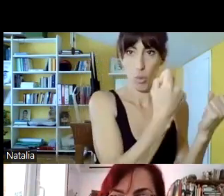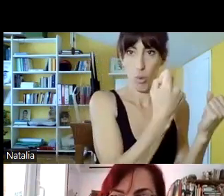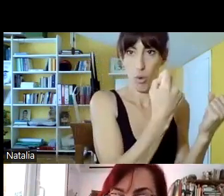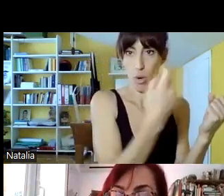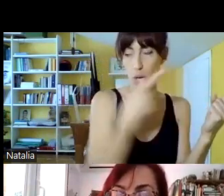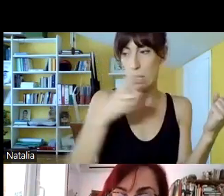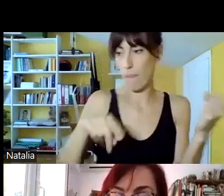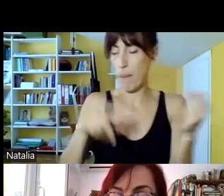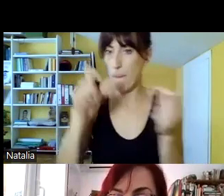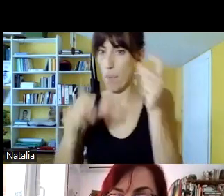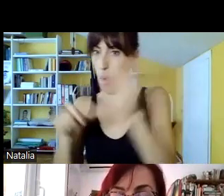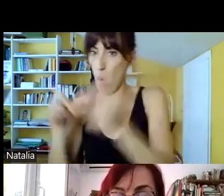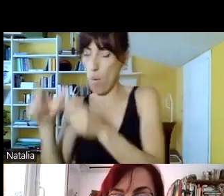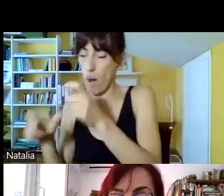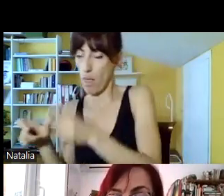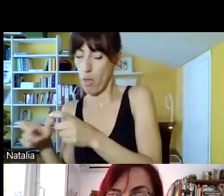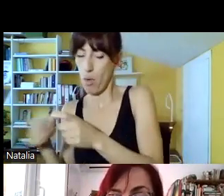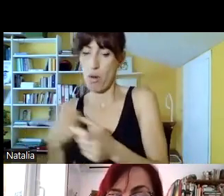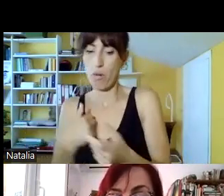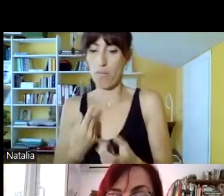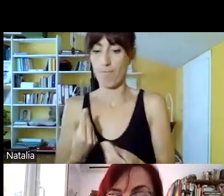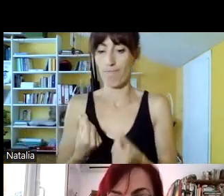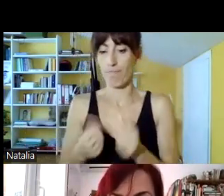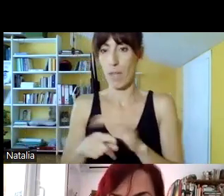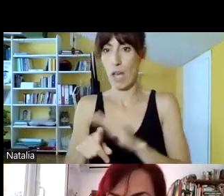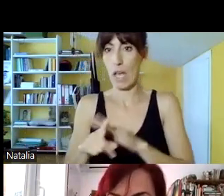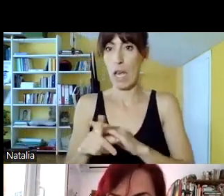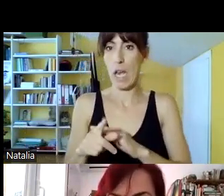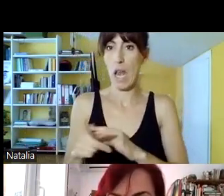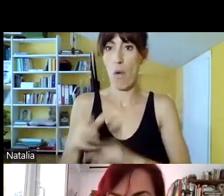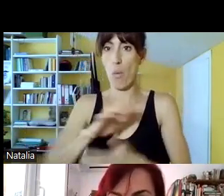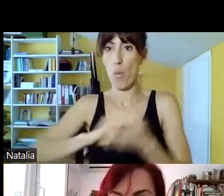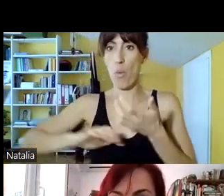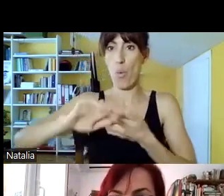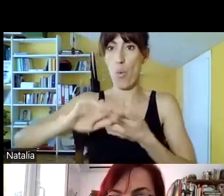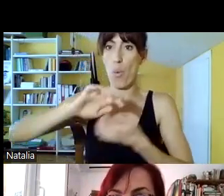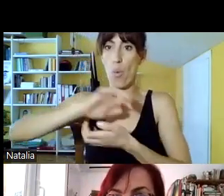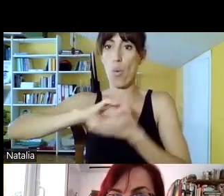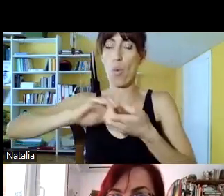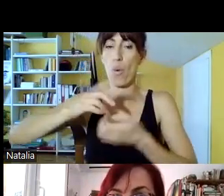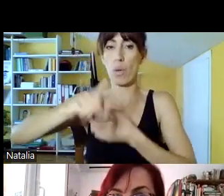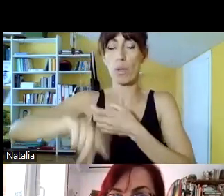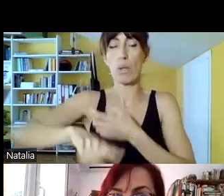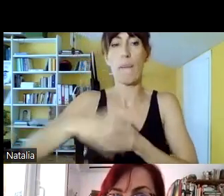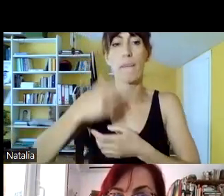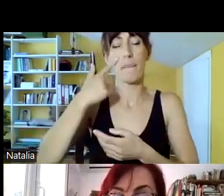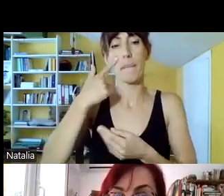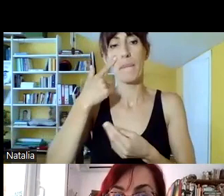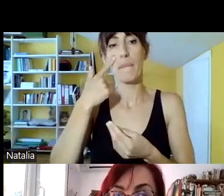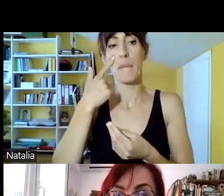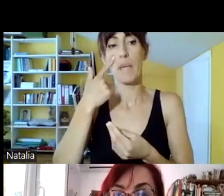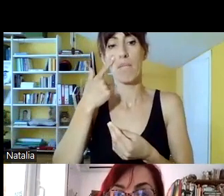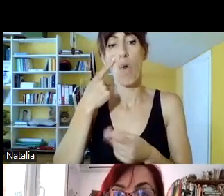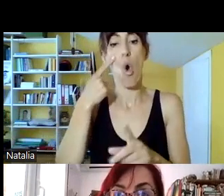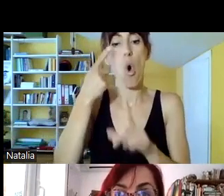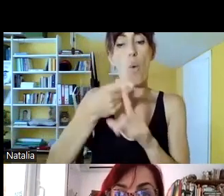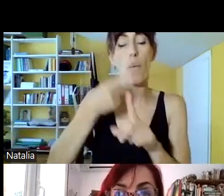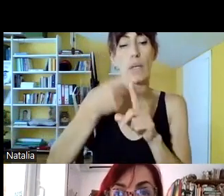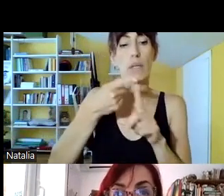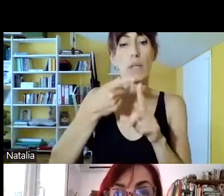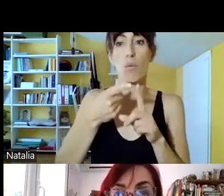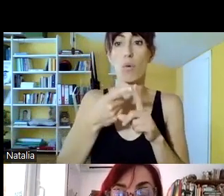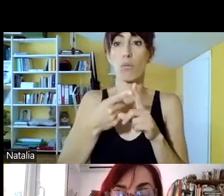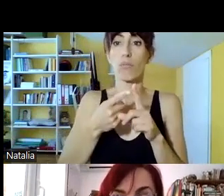para la población, y cómo eso genera una serie de conflictos. También tener presente que los objetivos de una consulta con